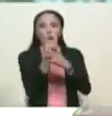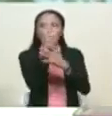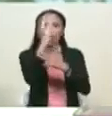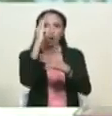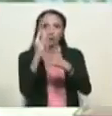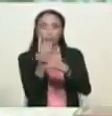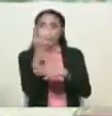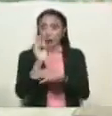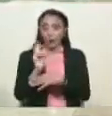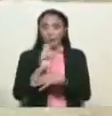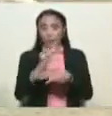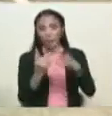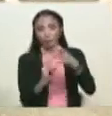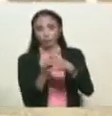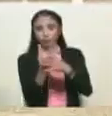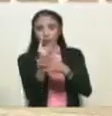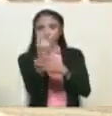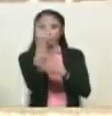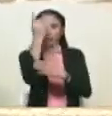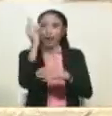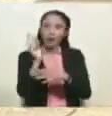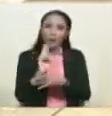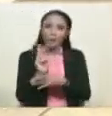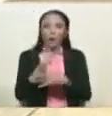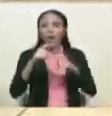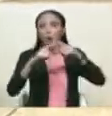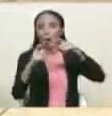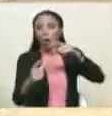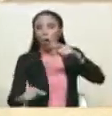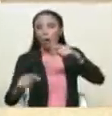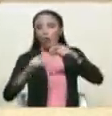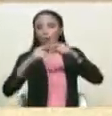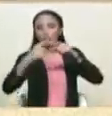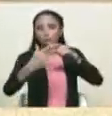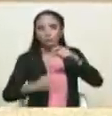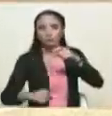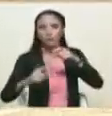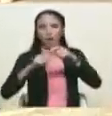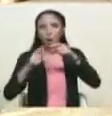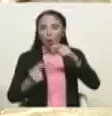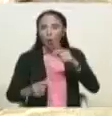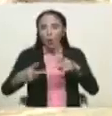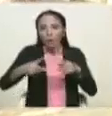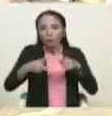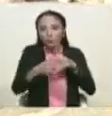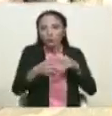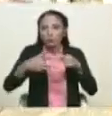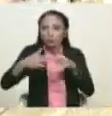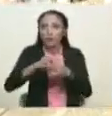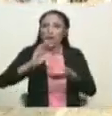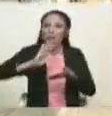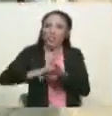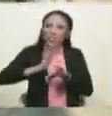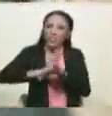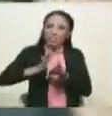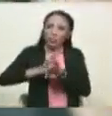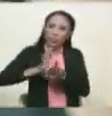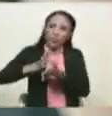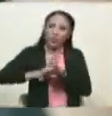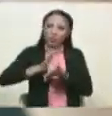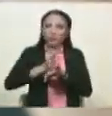relativamente rápido. Y luego agarrando sus hojas, agarrando el forraje, triturándolo,